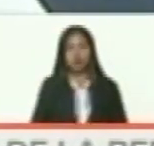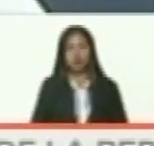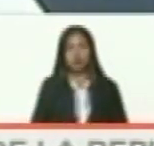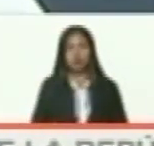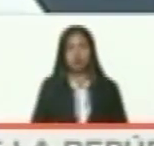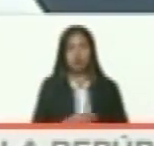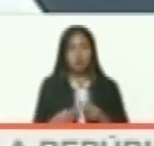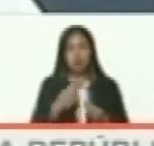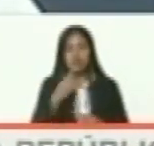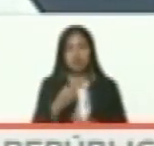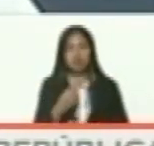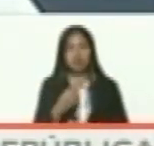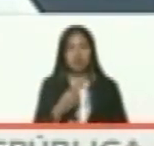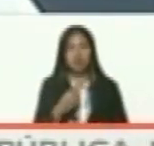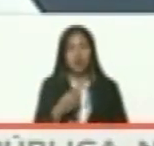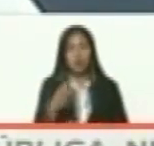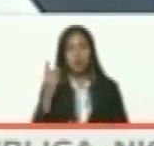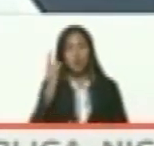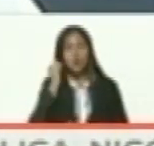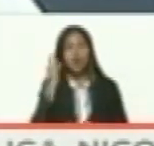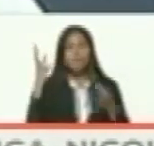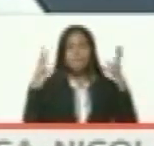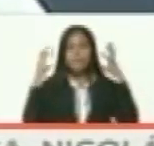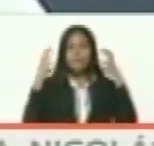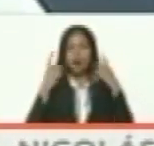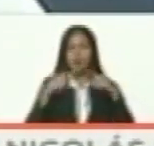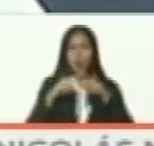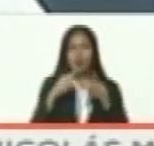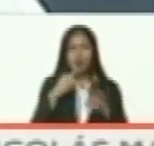Como dice Carola Chávez y los Roberto.